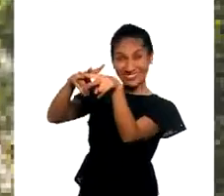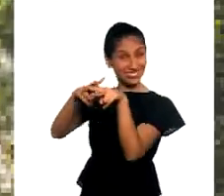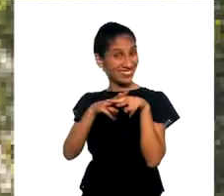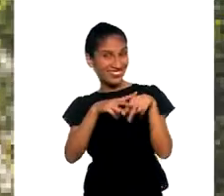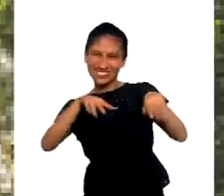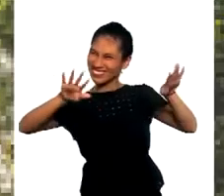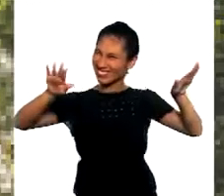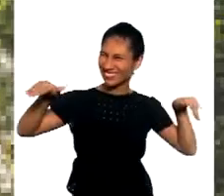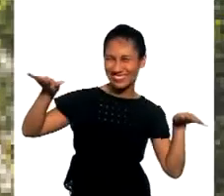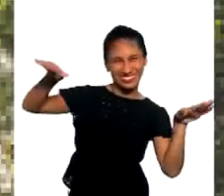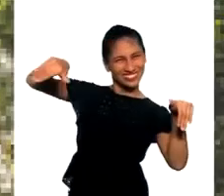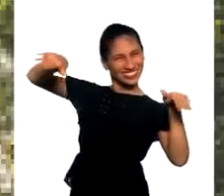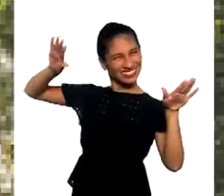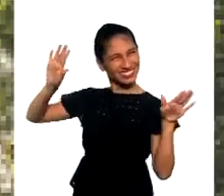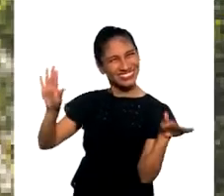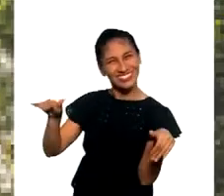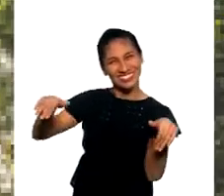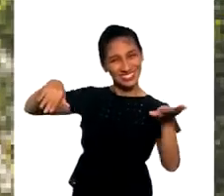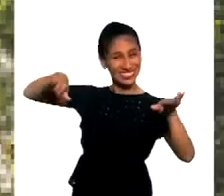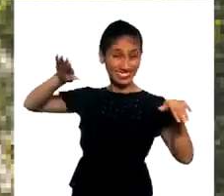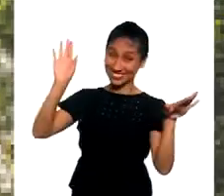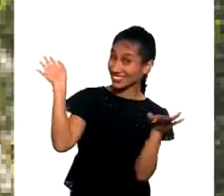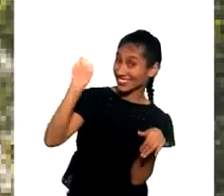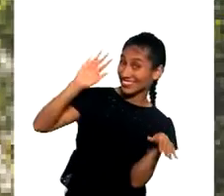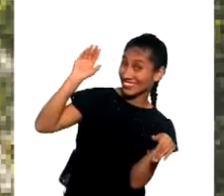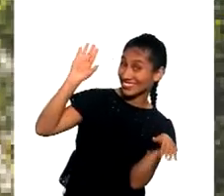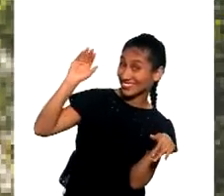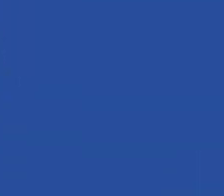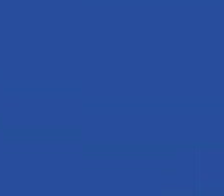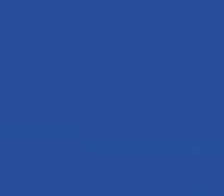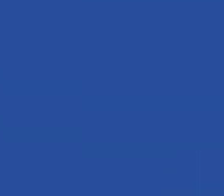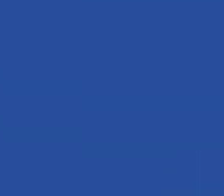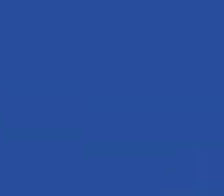dan adiós